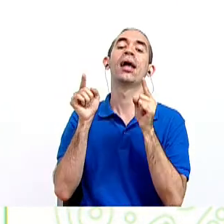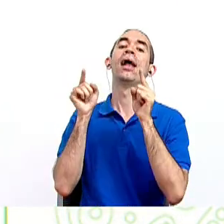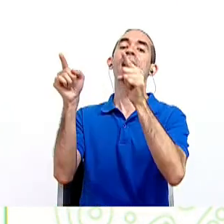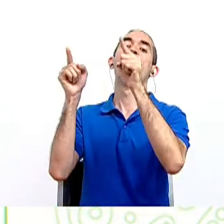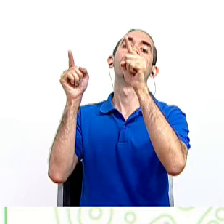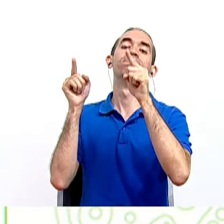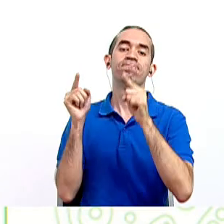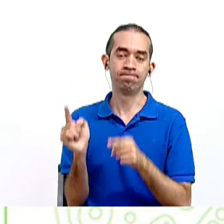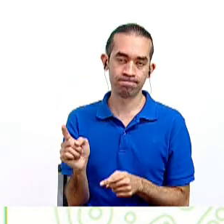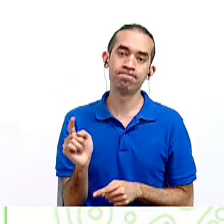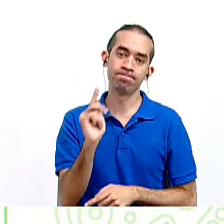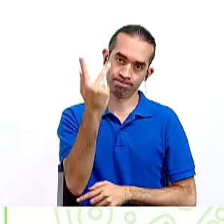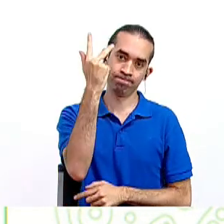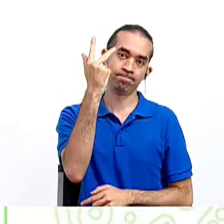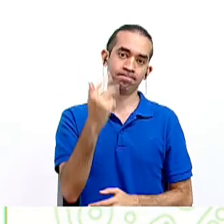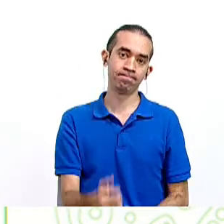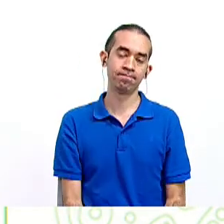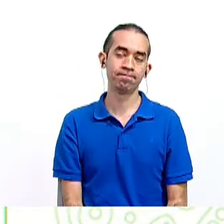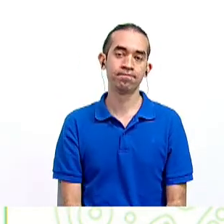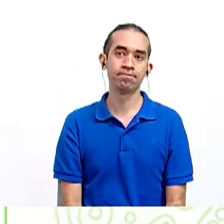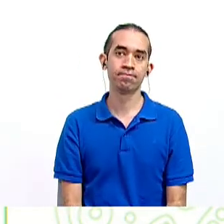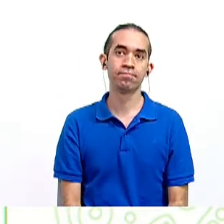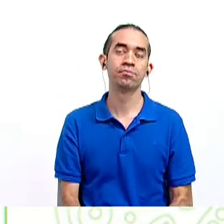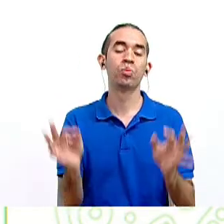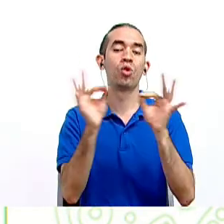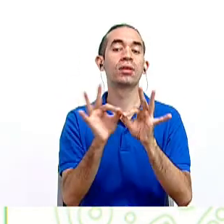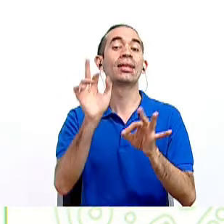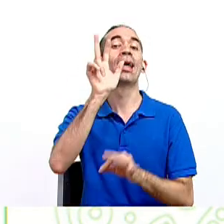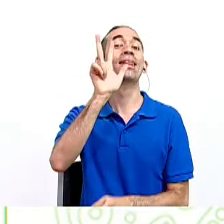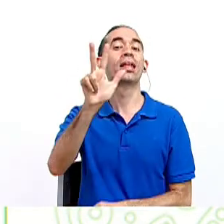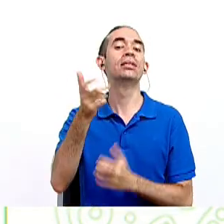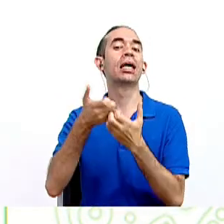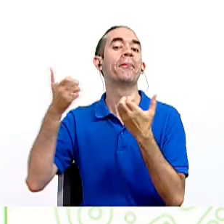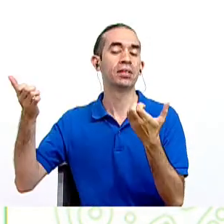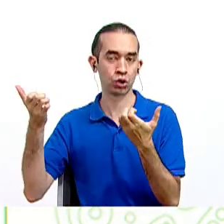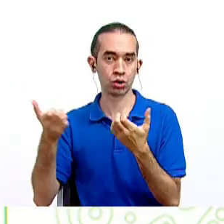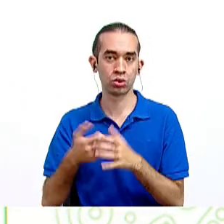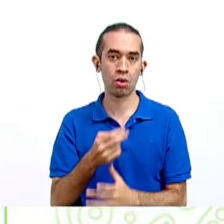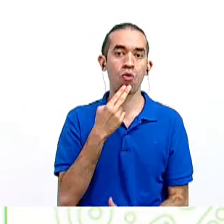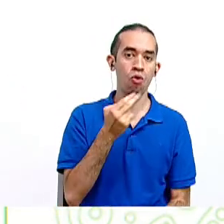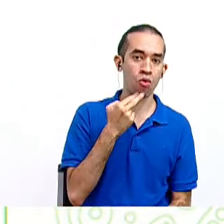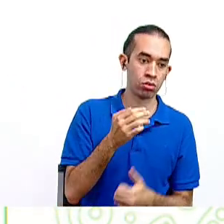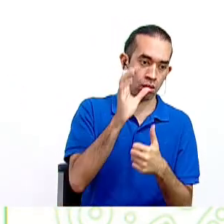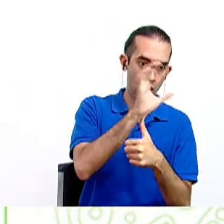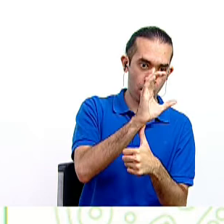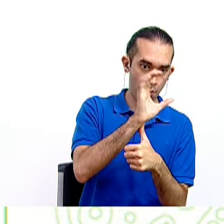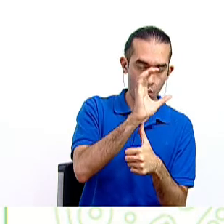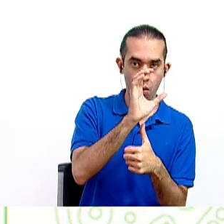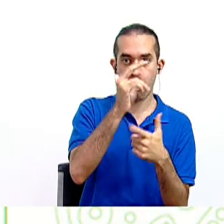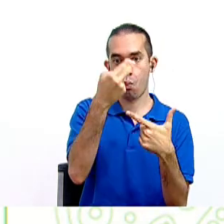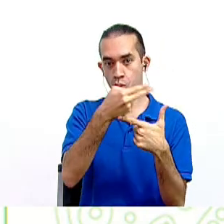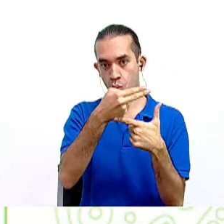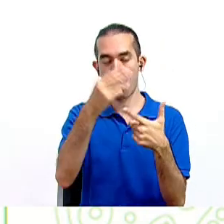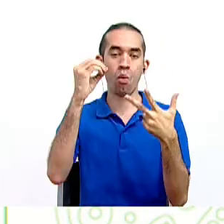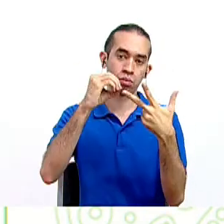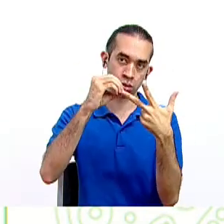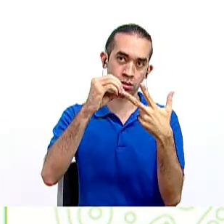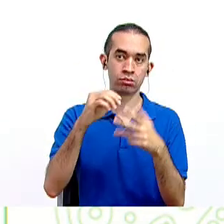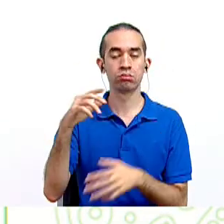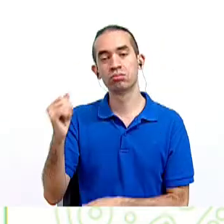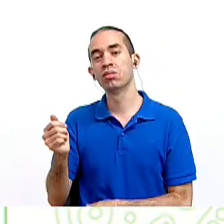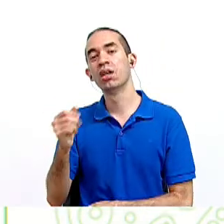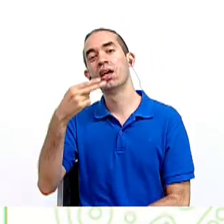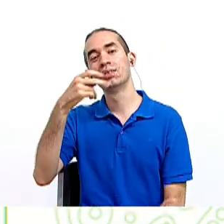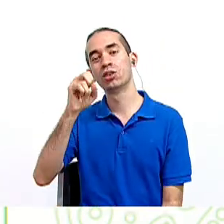Estos dos de acá son ternarios. Lo que importa es que son 3 elementos. La glucosa tiene carbono, hidrógeno y oxígeno, y el